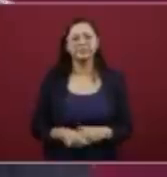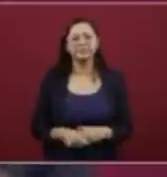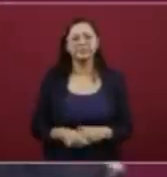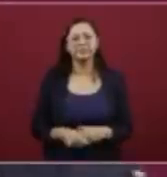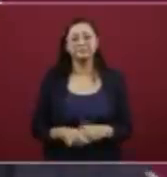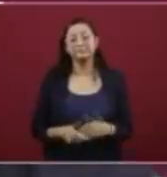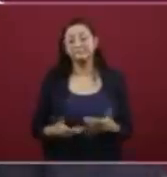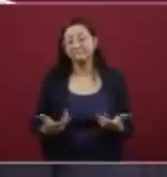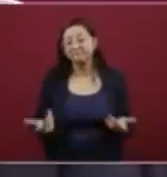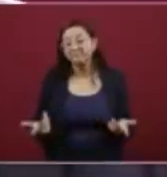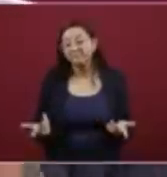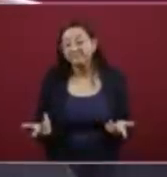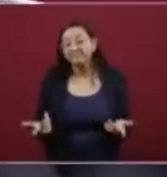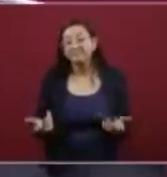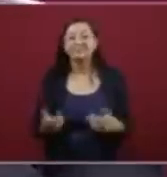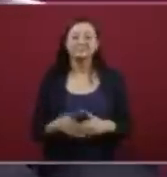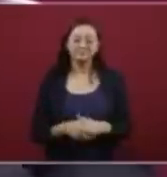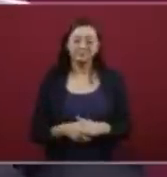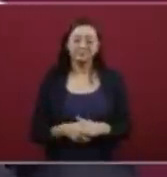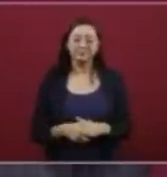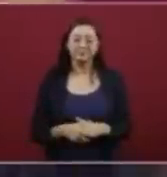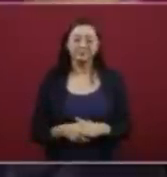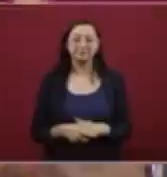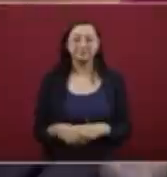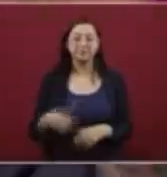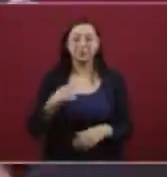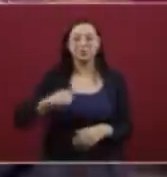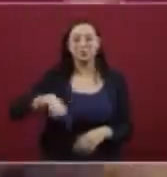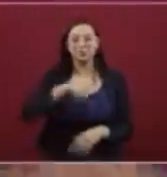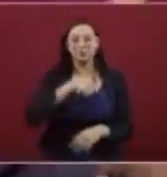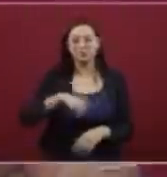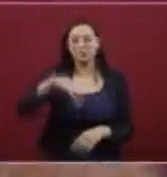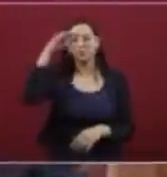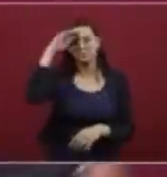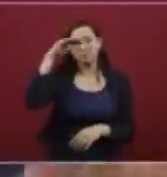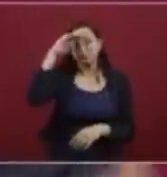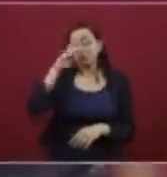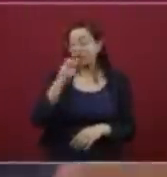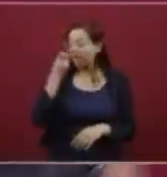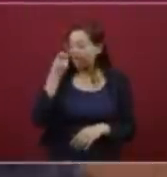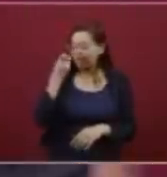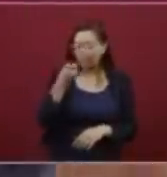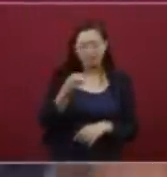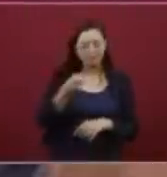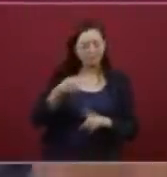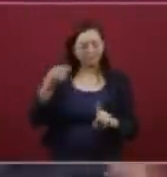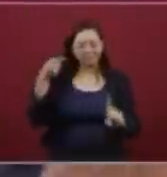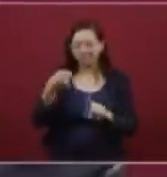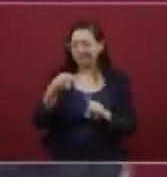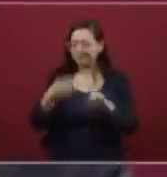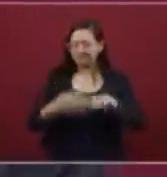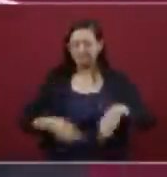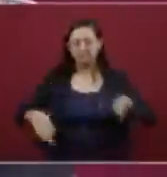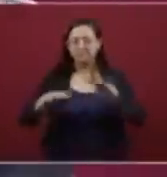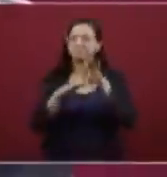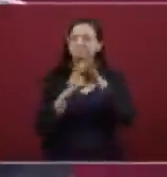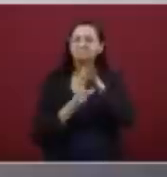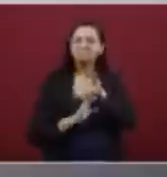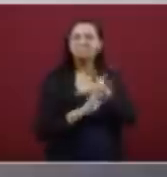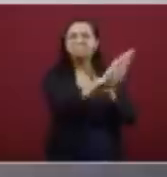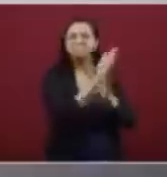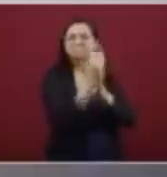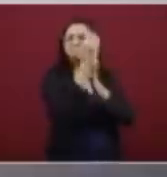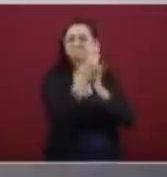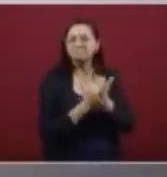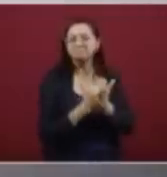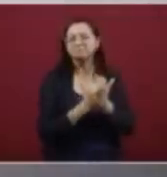Entonces, por eso pensamos que esa es la opción, esa es la alternativa.